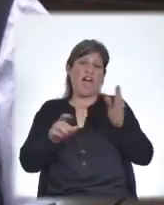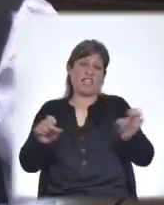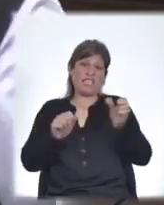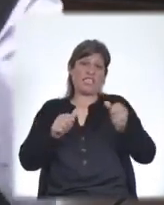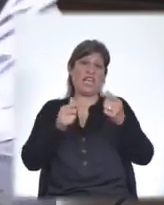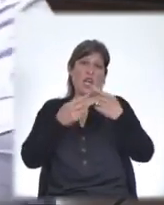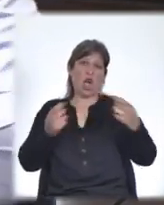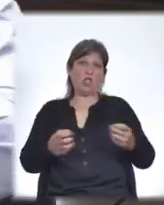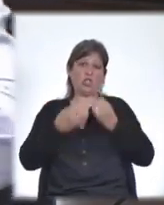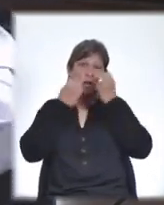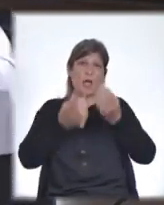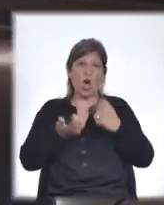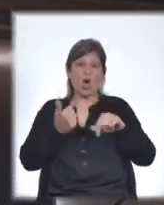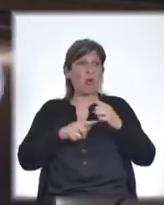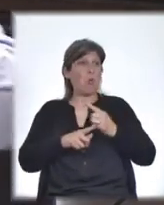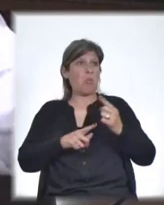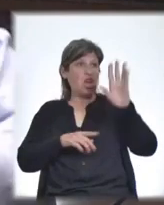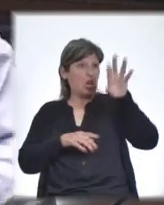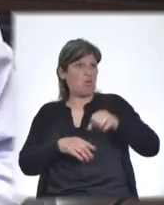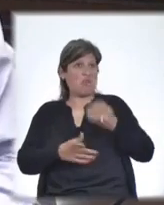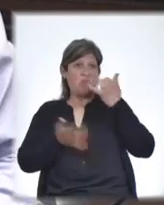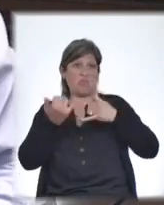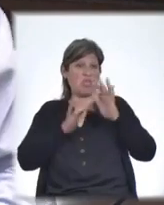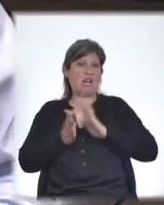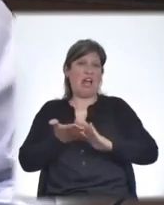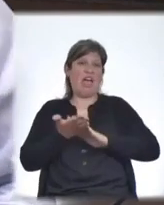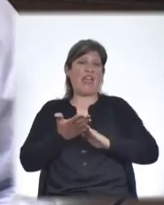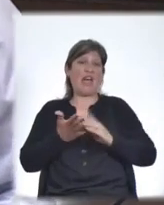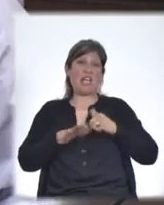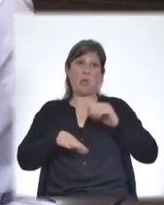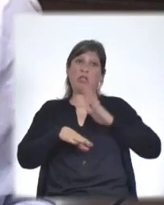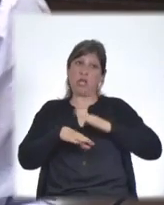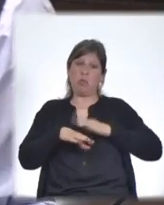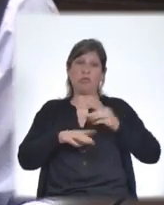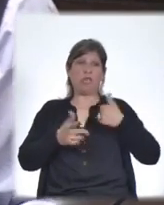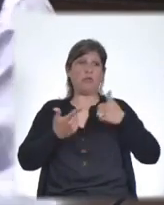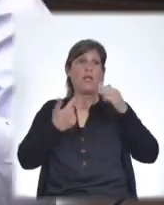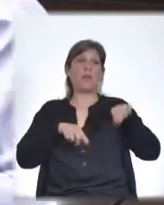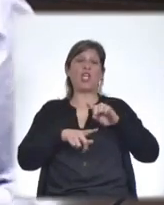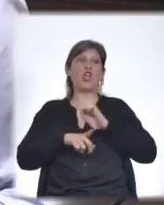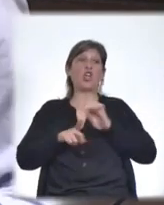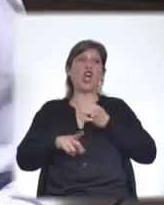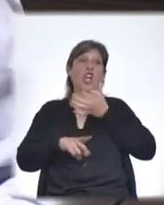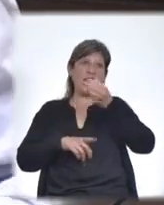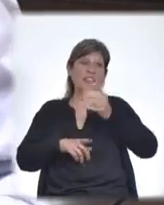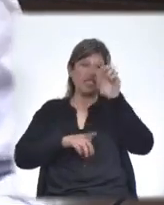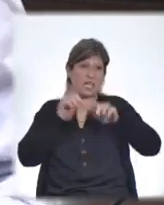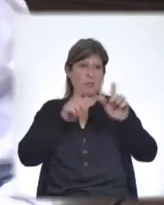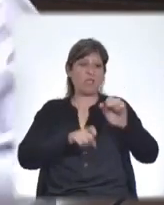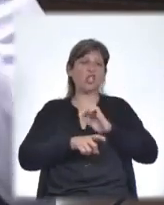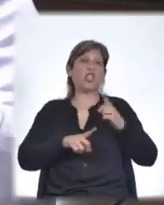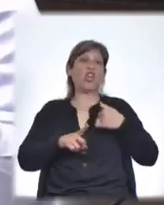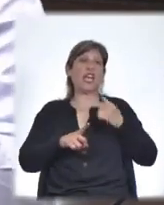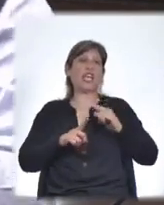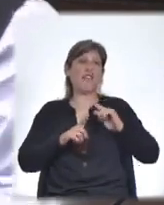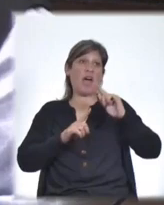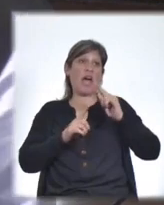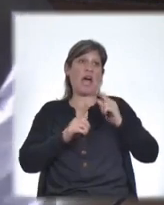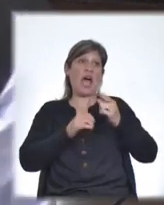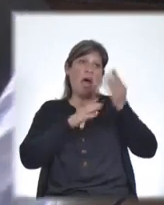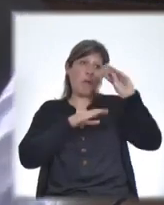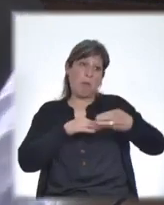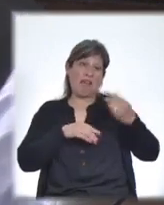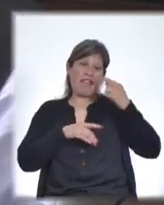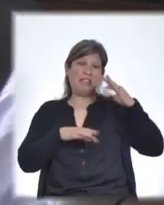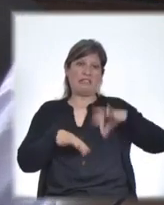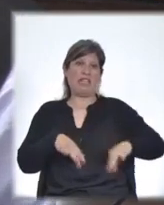debe traer para hacerse cargo y decirle a la gente que va a perder salario. A veces hay que ser honesto en la vida y decir que en